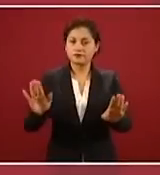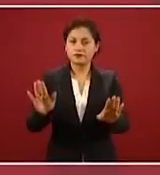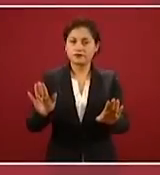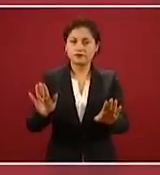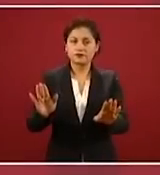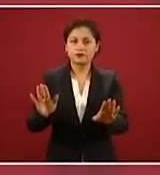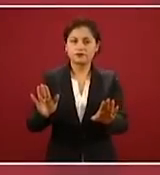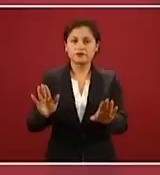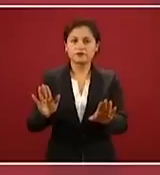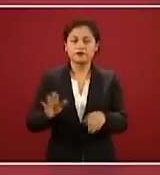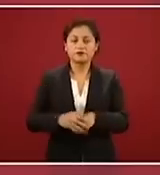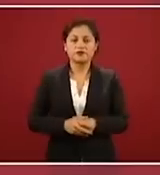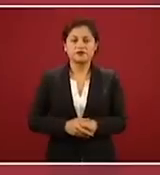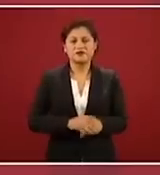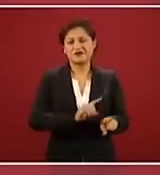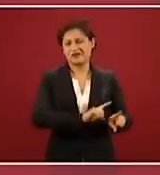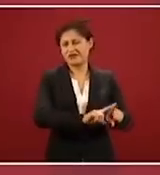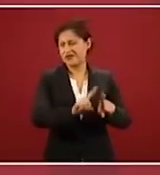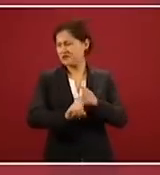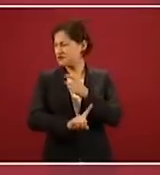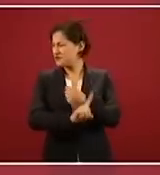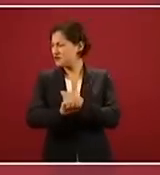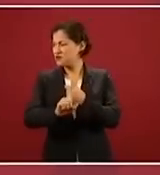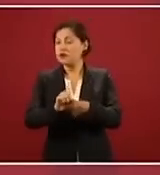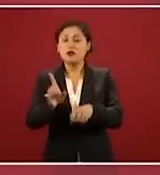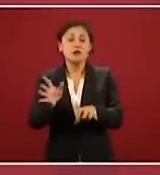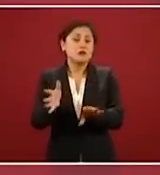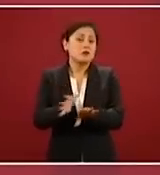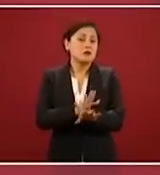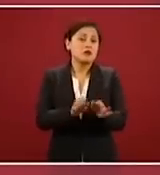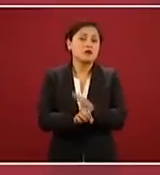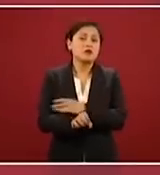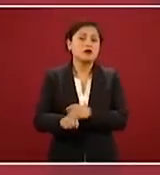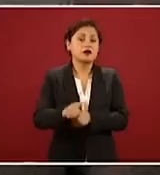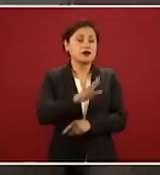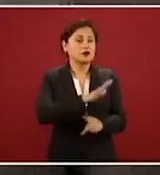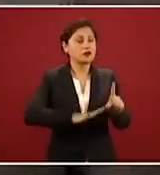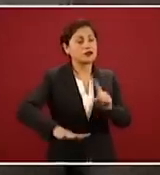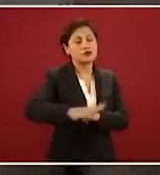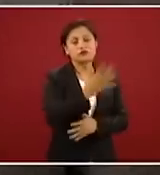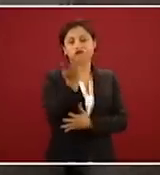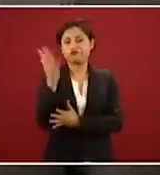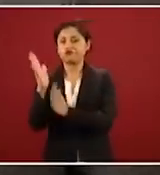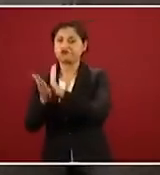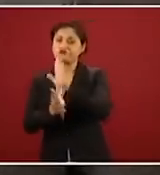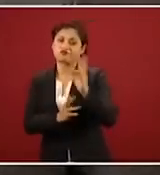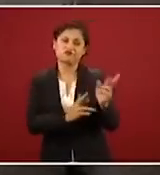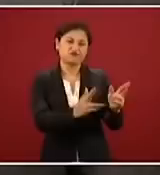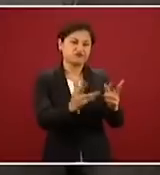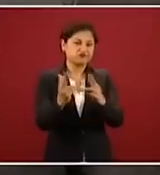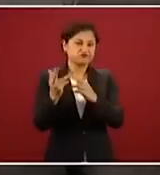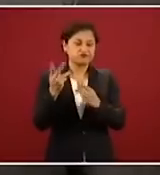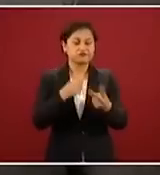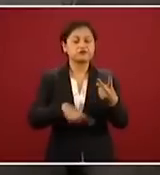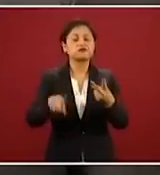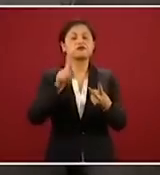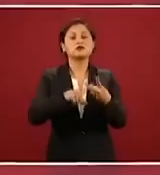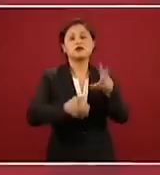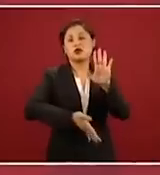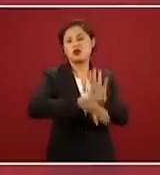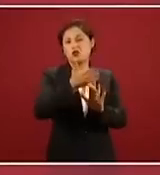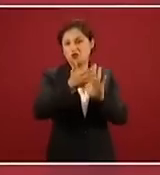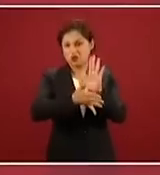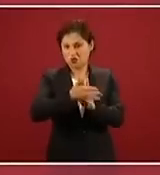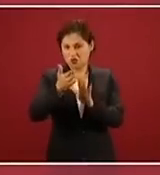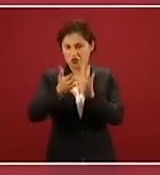destrucción de áreas verdes, construcción